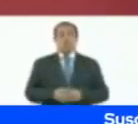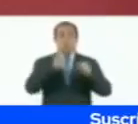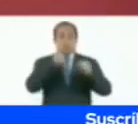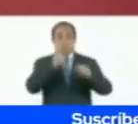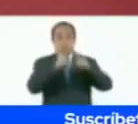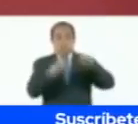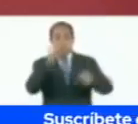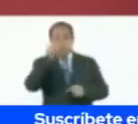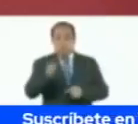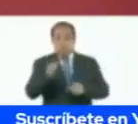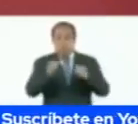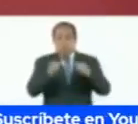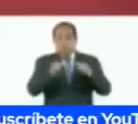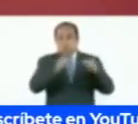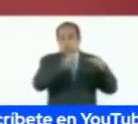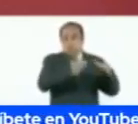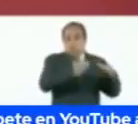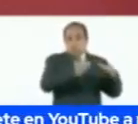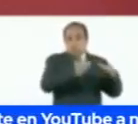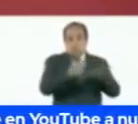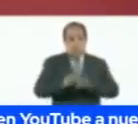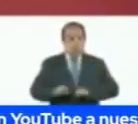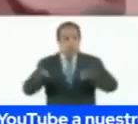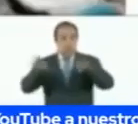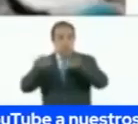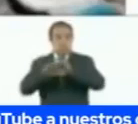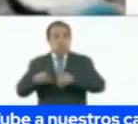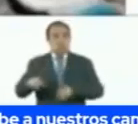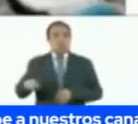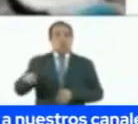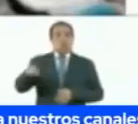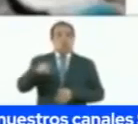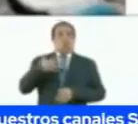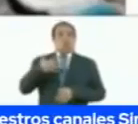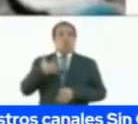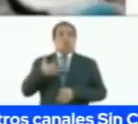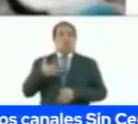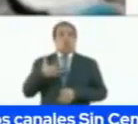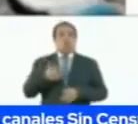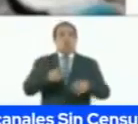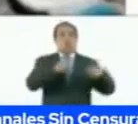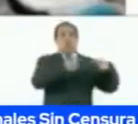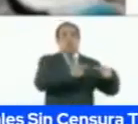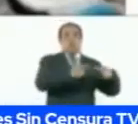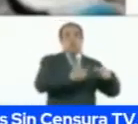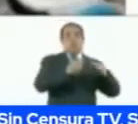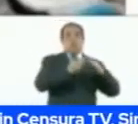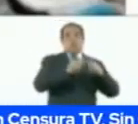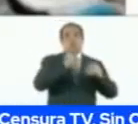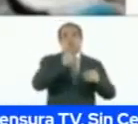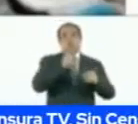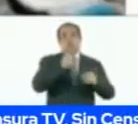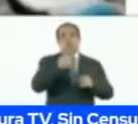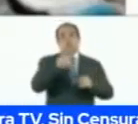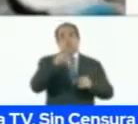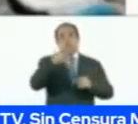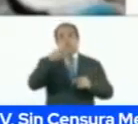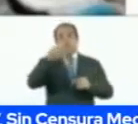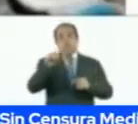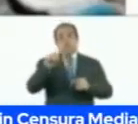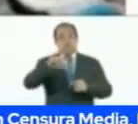aceptó recorrerse un tramo muy importante para quedar en un rincón de la Casa del Peregrino y el resto se